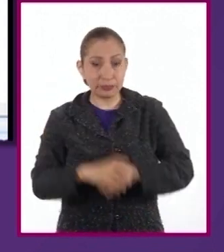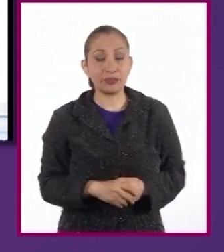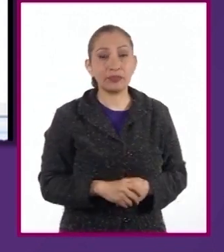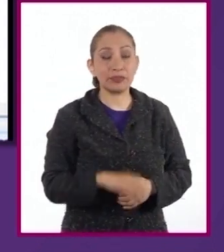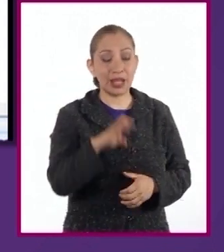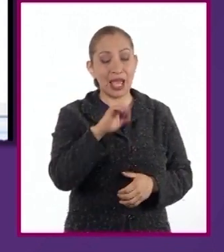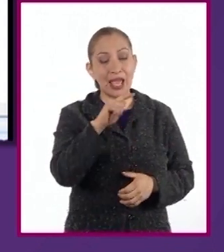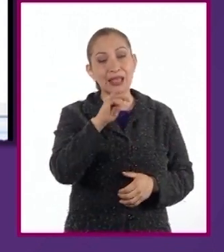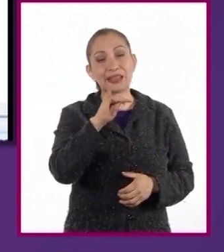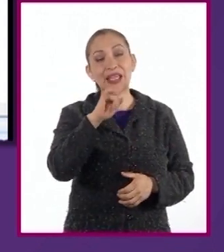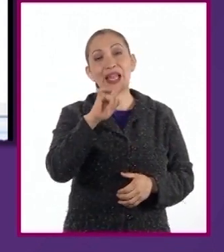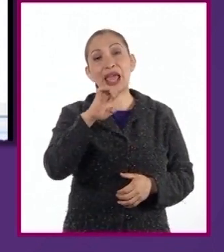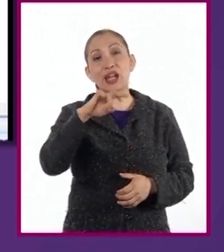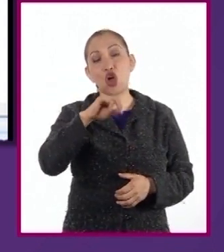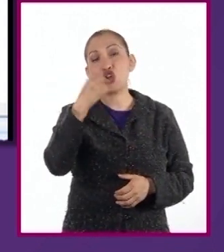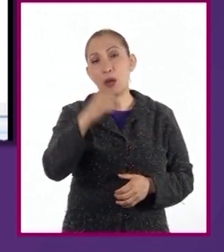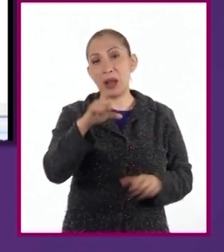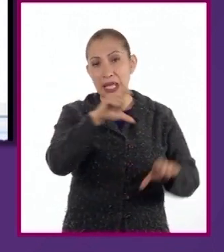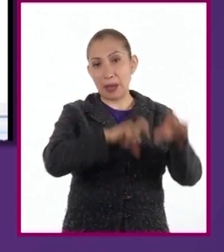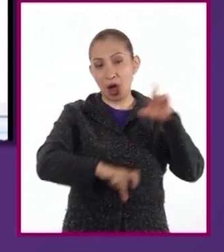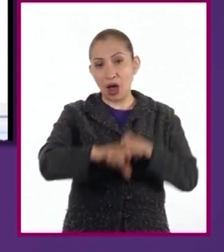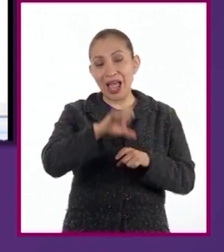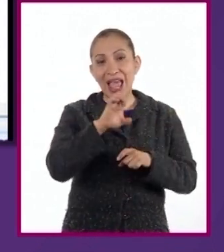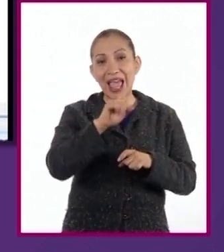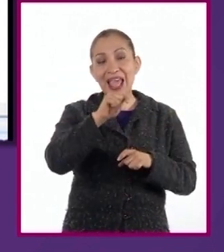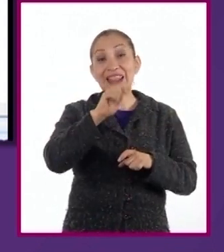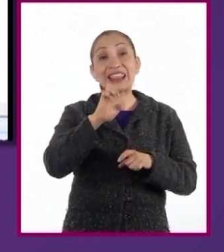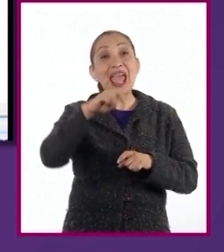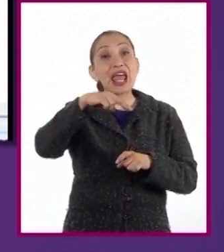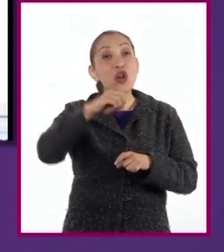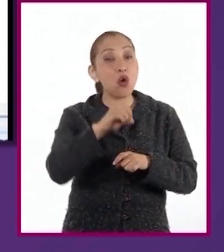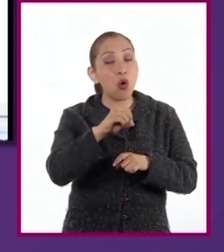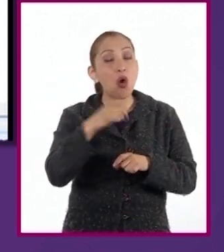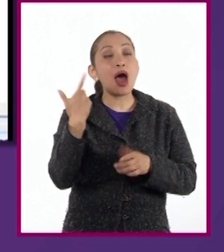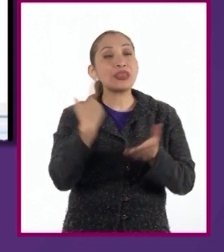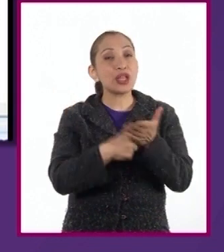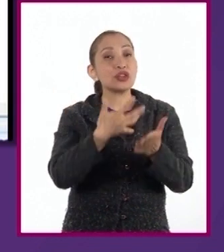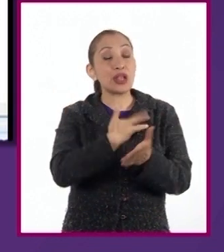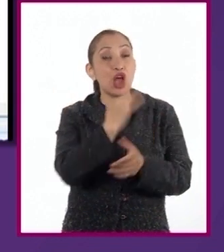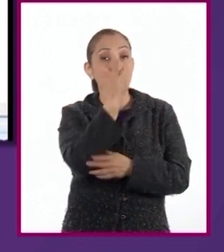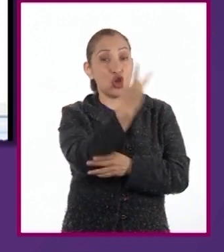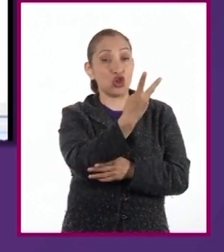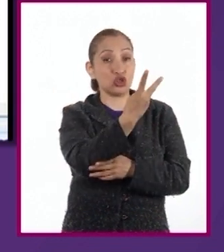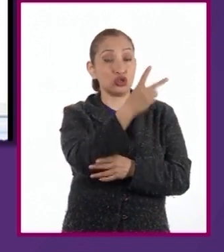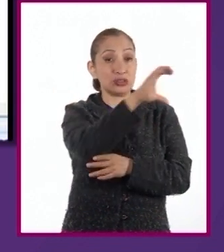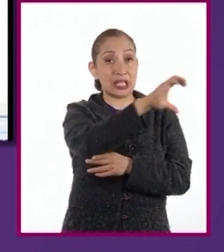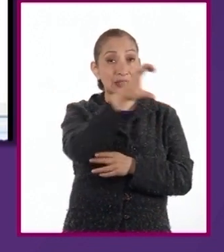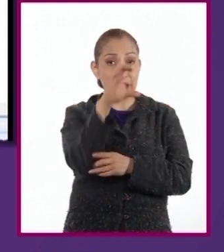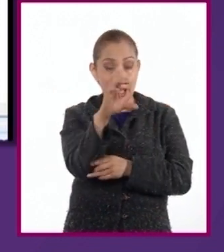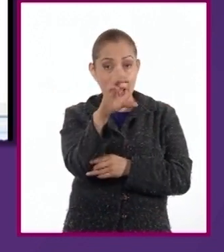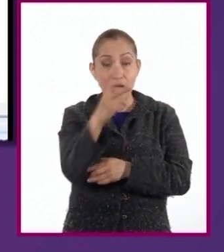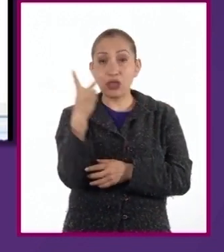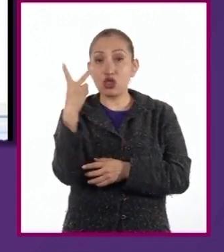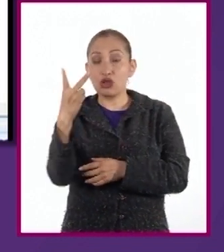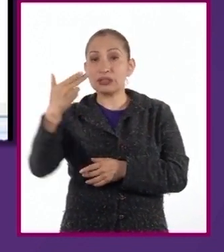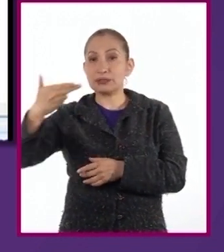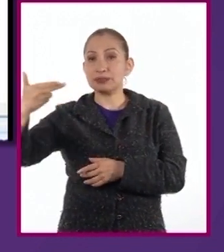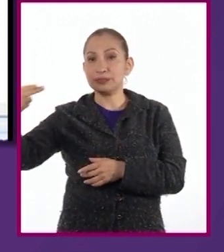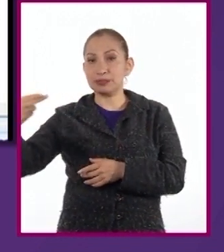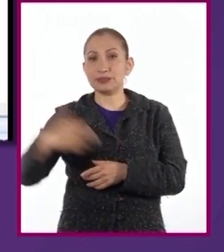El etileno, cuyo nombre químico es eteno, está formado por 2 átomos de carbono y 2 de